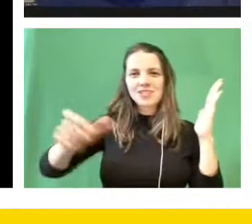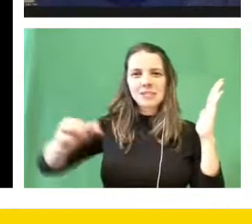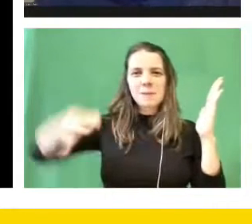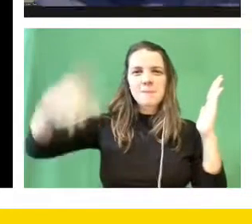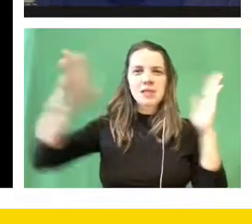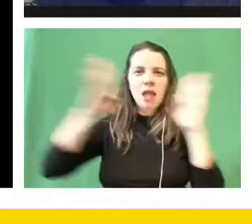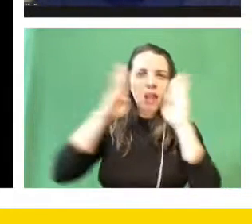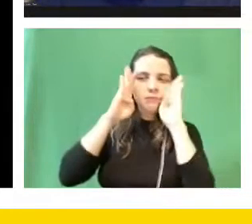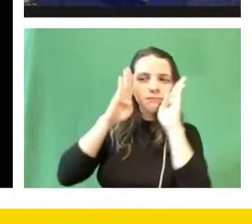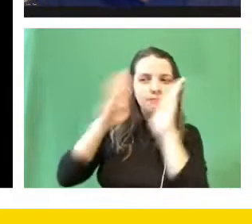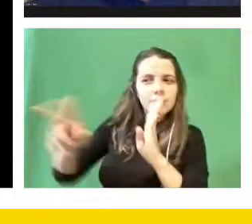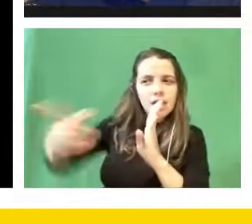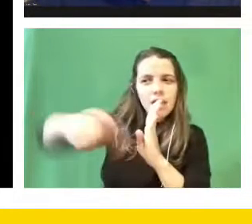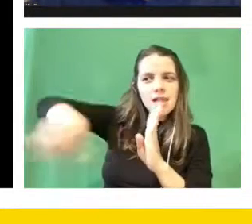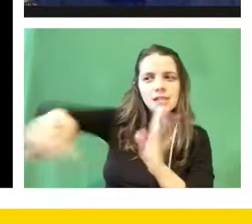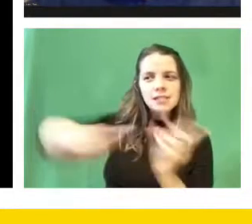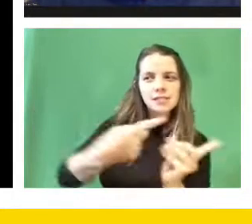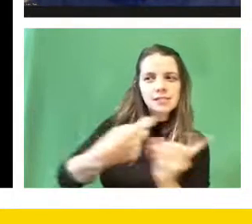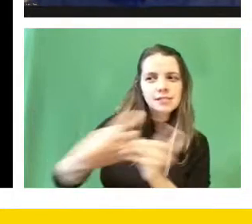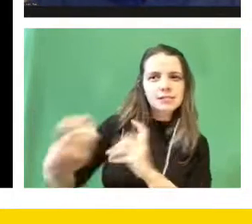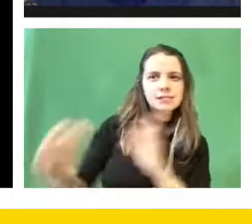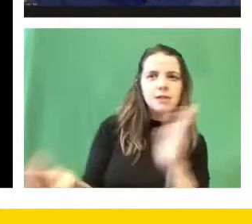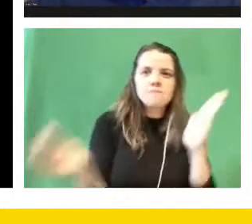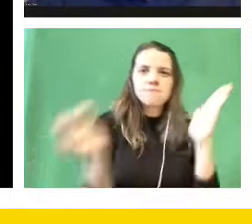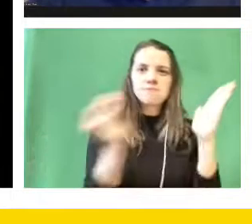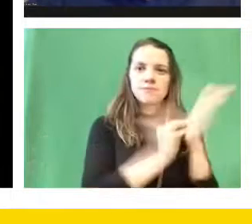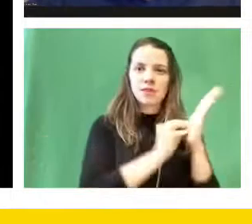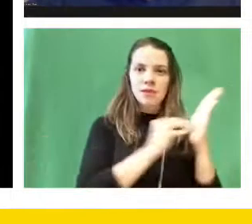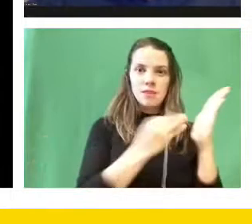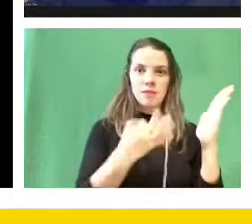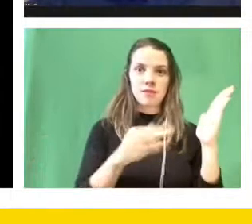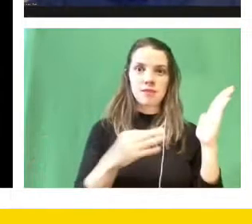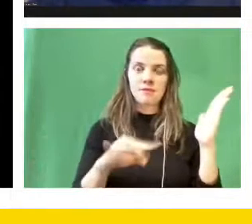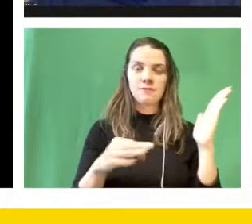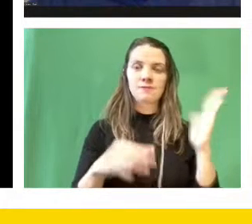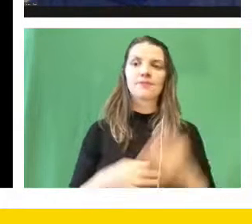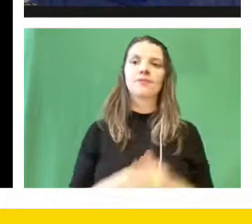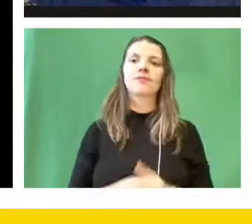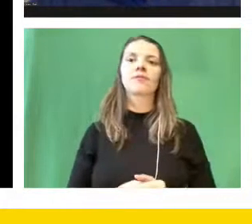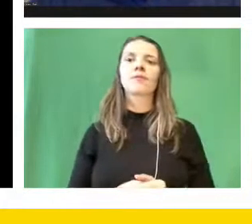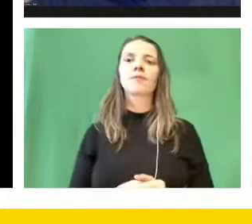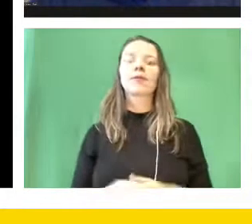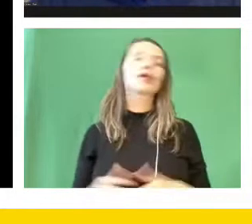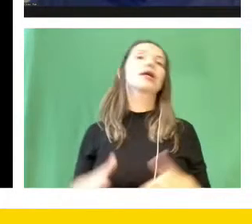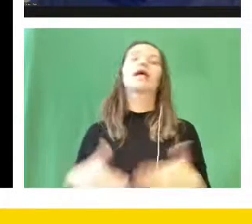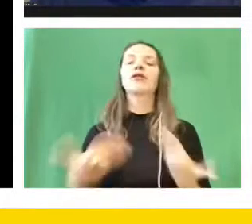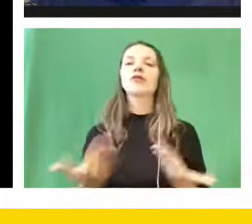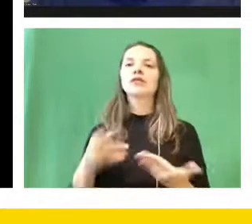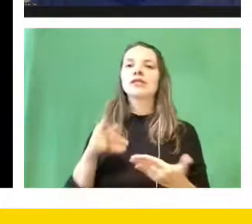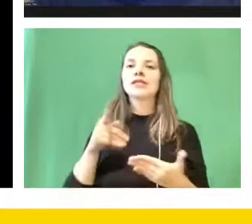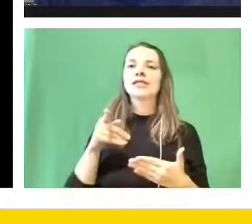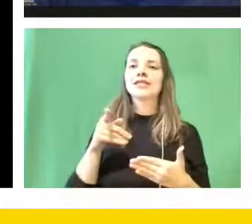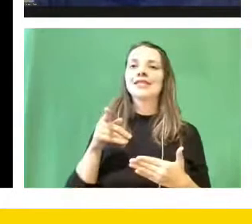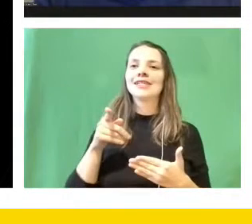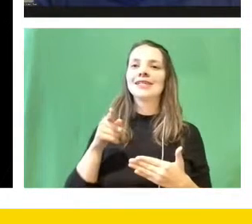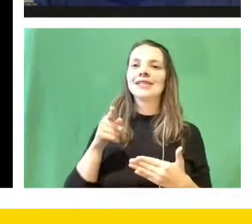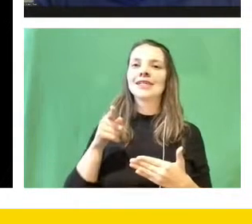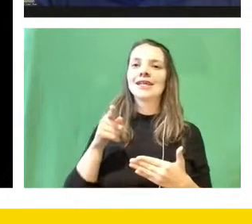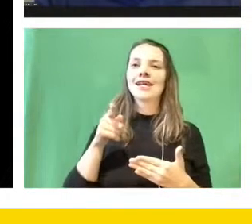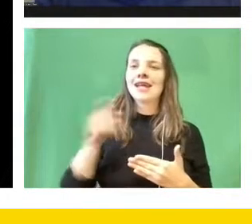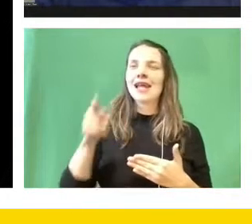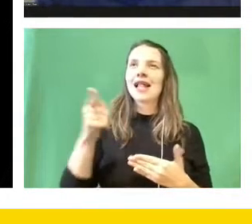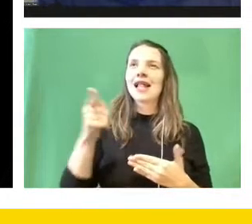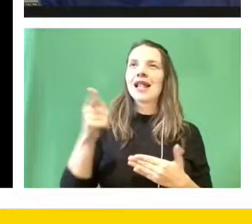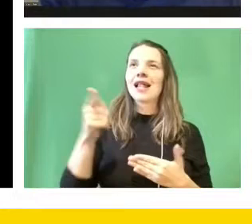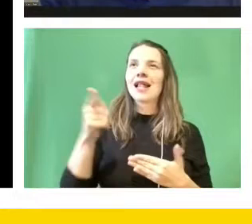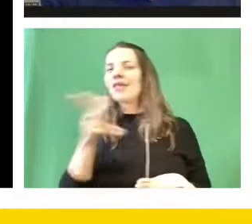evacuación. Entonces la pregunta es, ¿qué es lo que estoy buscando? Buscando medir la